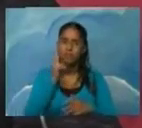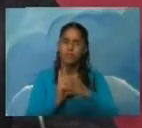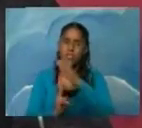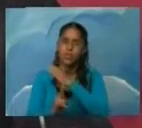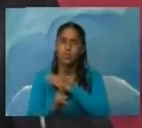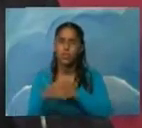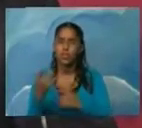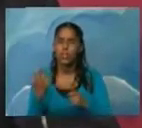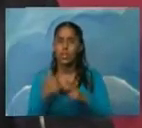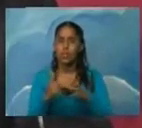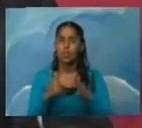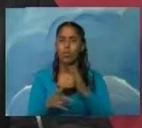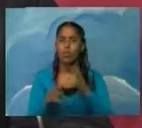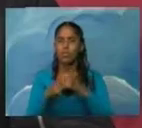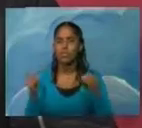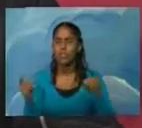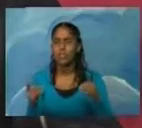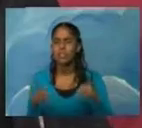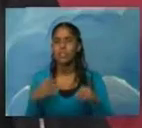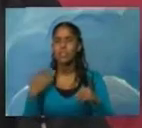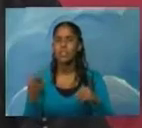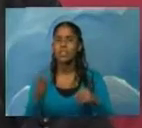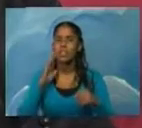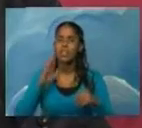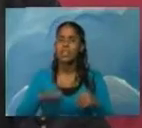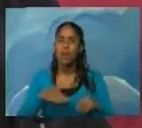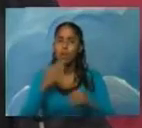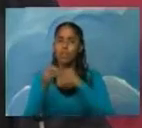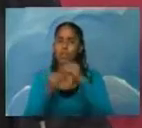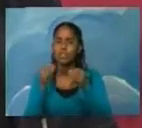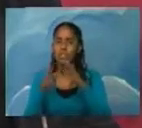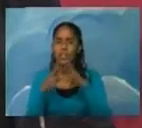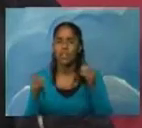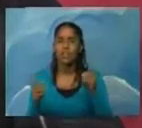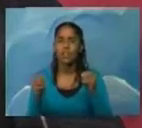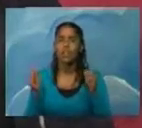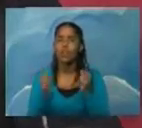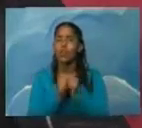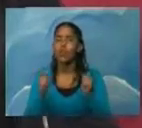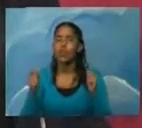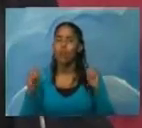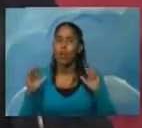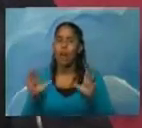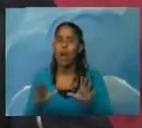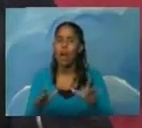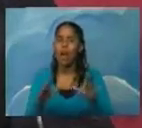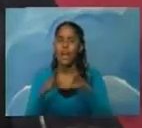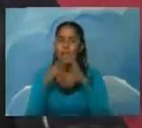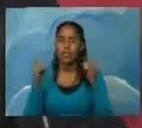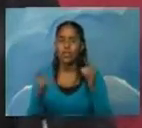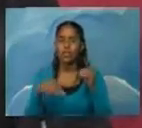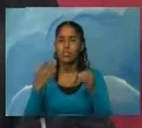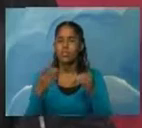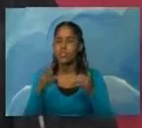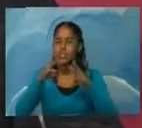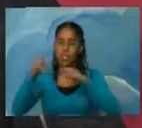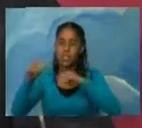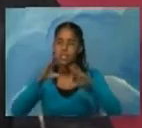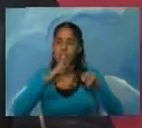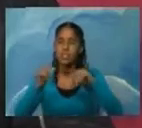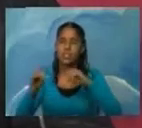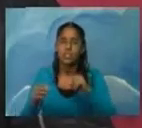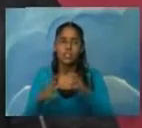cosas insignificantes. Por ejemplo, ¿qué puede hacer un insecto con alas? Eso se sancocha y se le echa sal y se prepara.